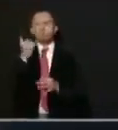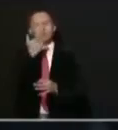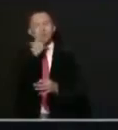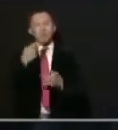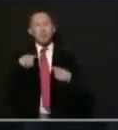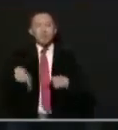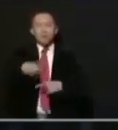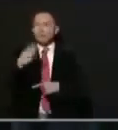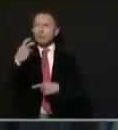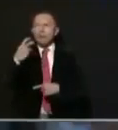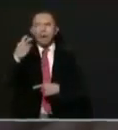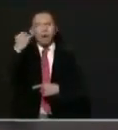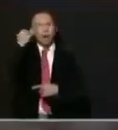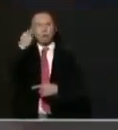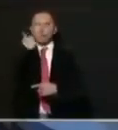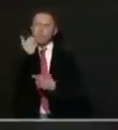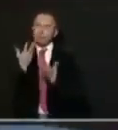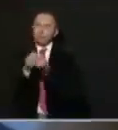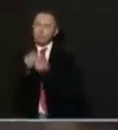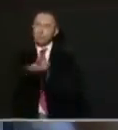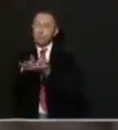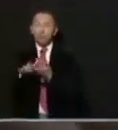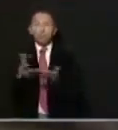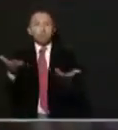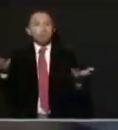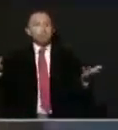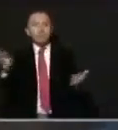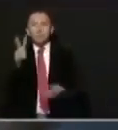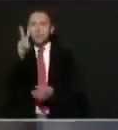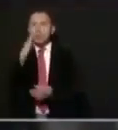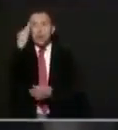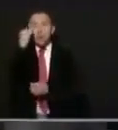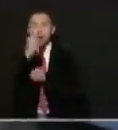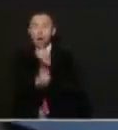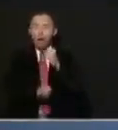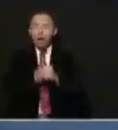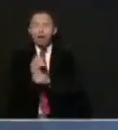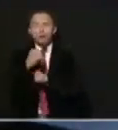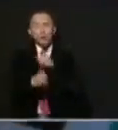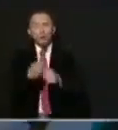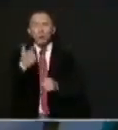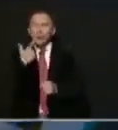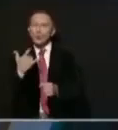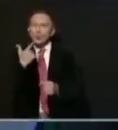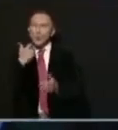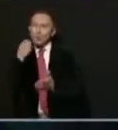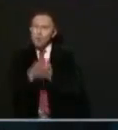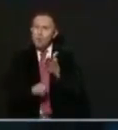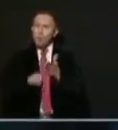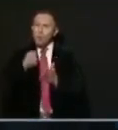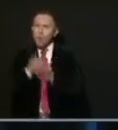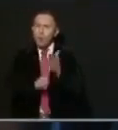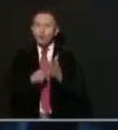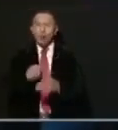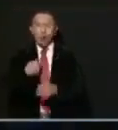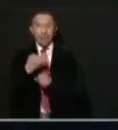estamos también percibiendo aquí. Y bueno, ¿qué les digo? Que tantos escuche, años ¿no? de lucha. ¿Por qué no que percibimos el ambiente que está pasando